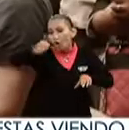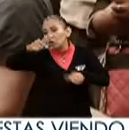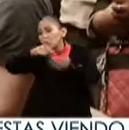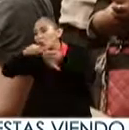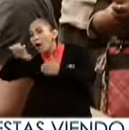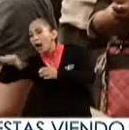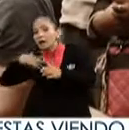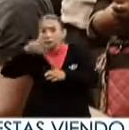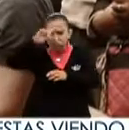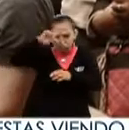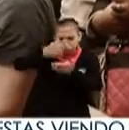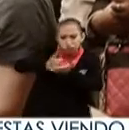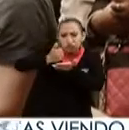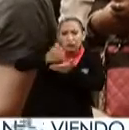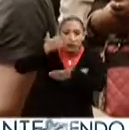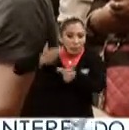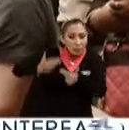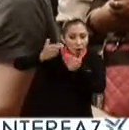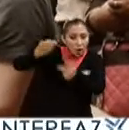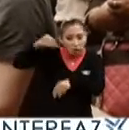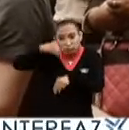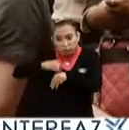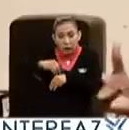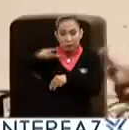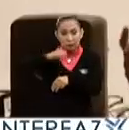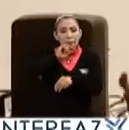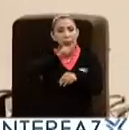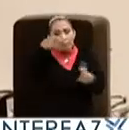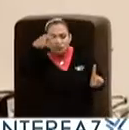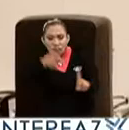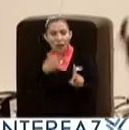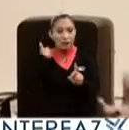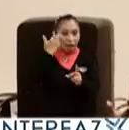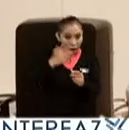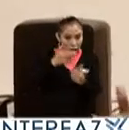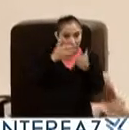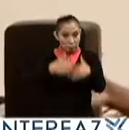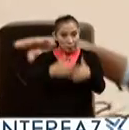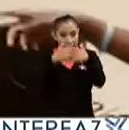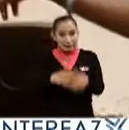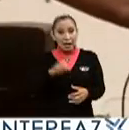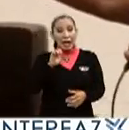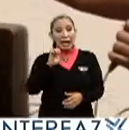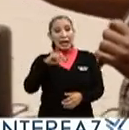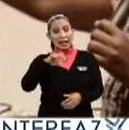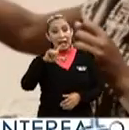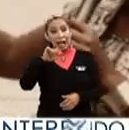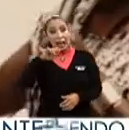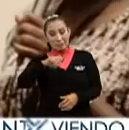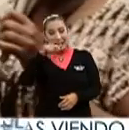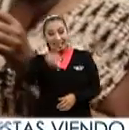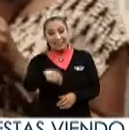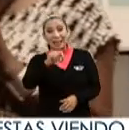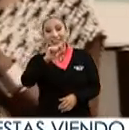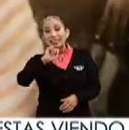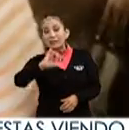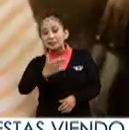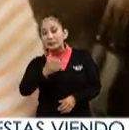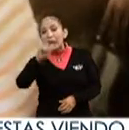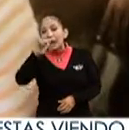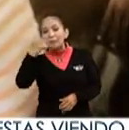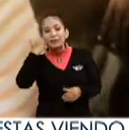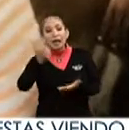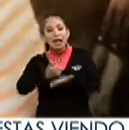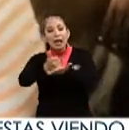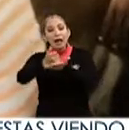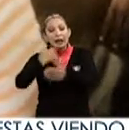otros, consultorías para emprendedores. También los hay con enfoques empresariales, como M-Lab. Este Tech Lab está enfocado al